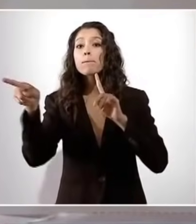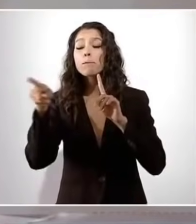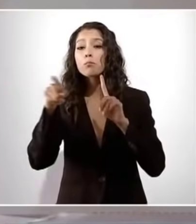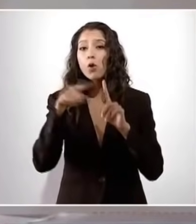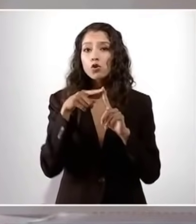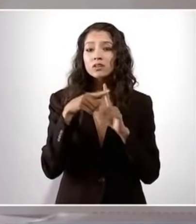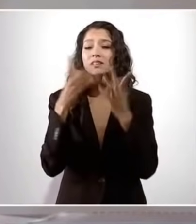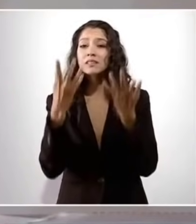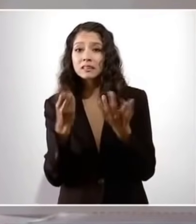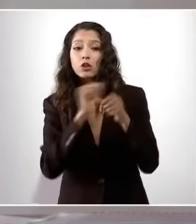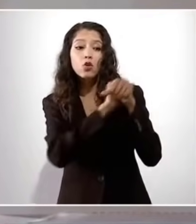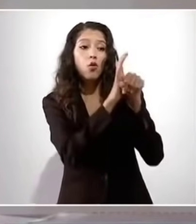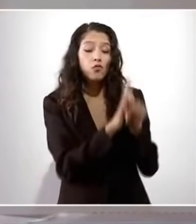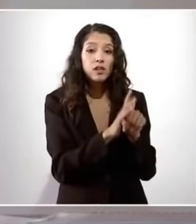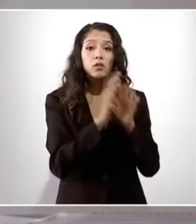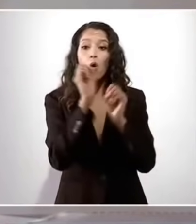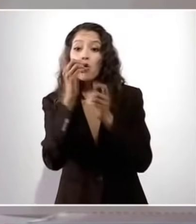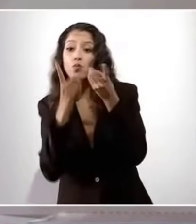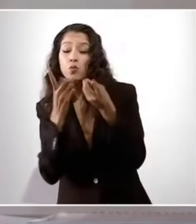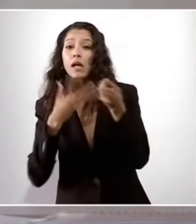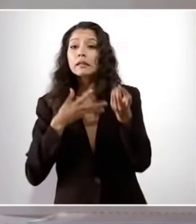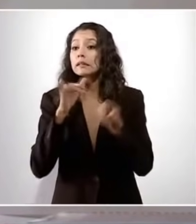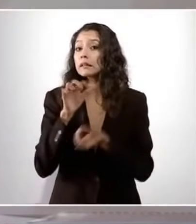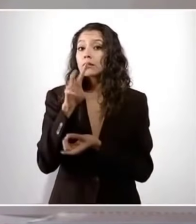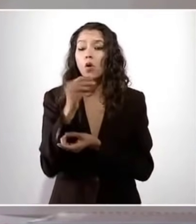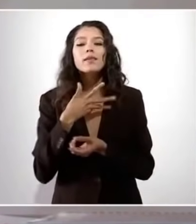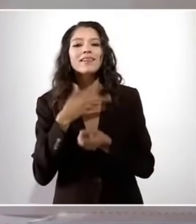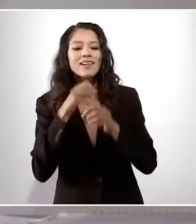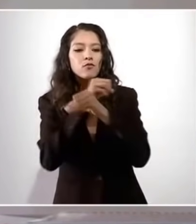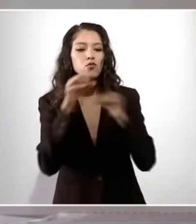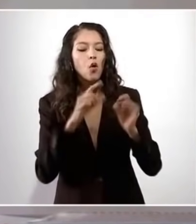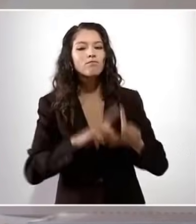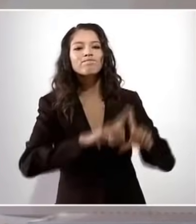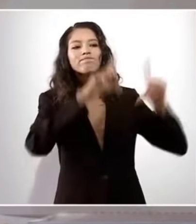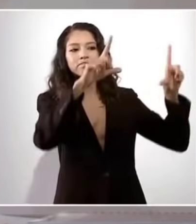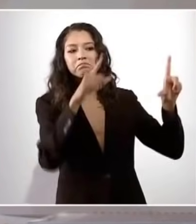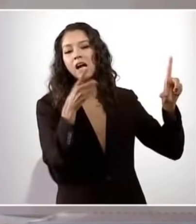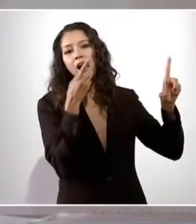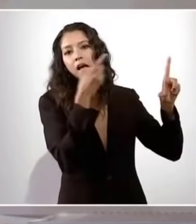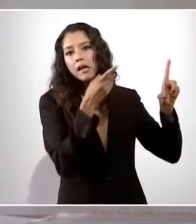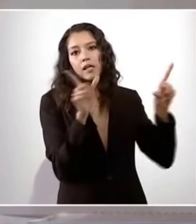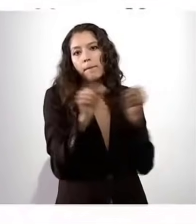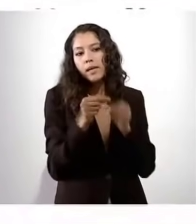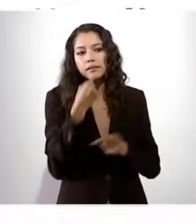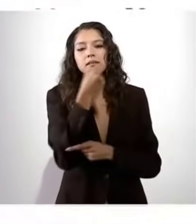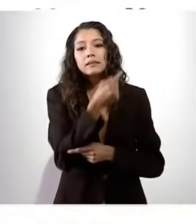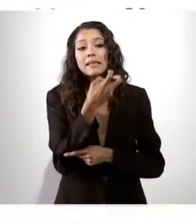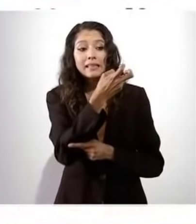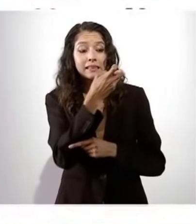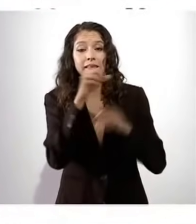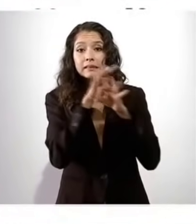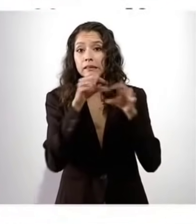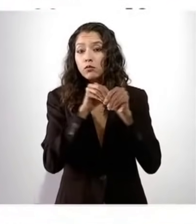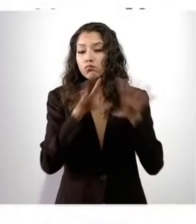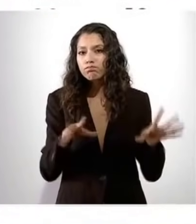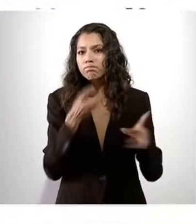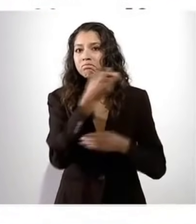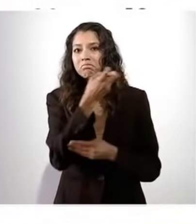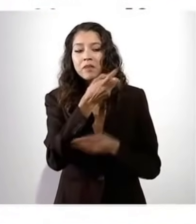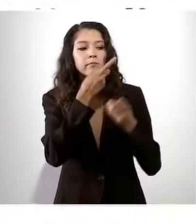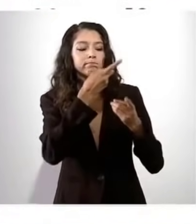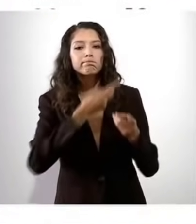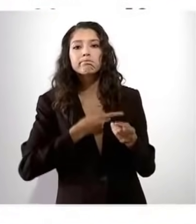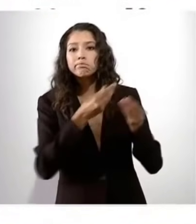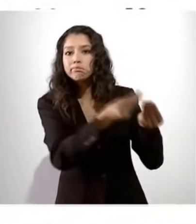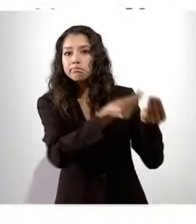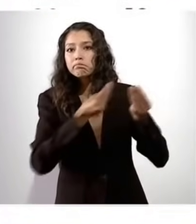y sospechosos por COVID, bueno, ahí tenemos ya unos datos, se los vamos a dejar. Nada más hago el señalamiento que estos datos nos dieron